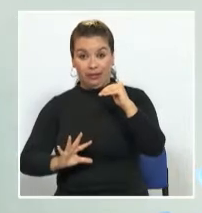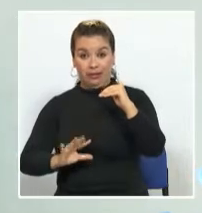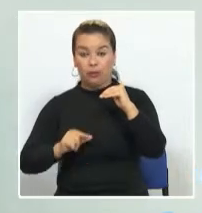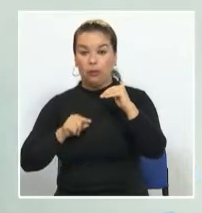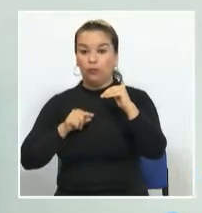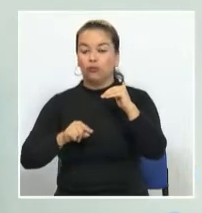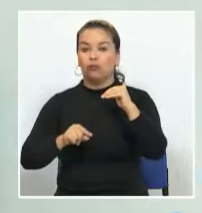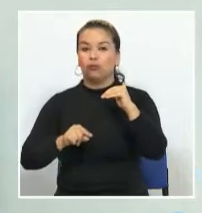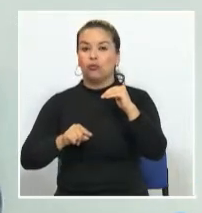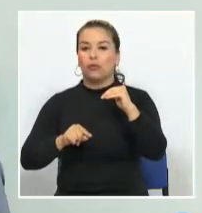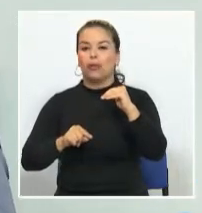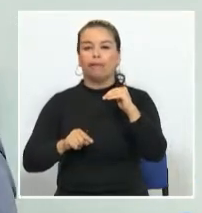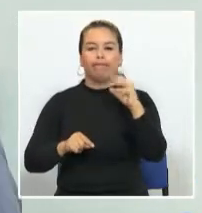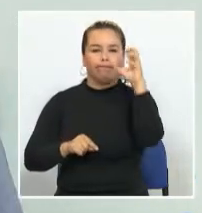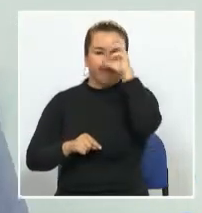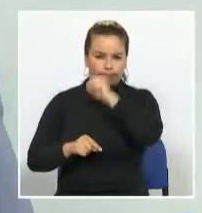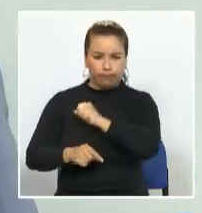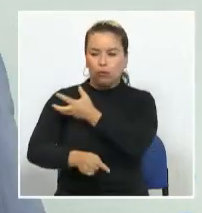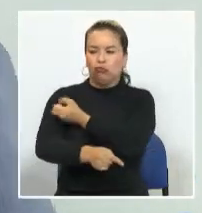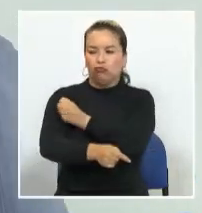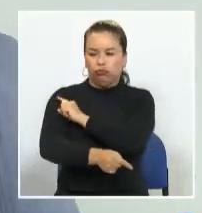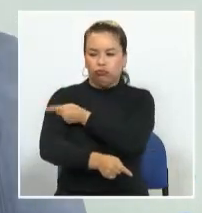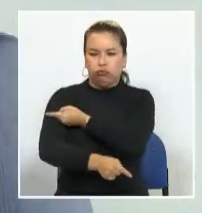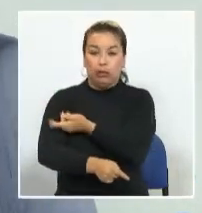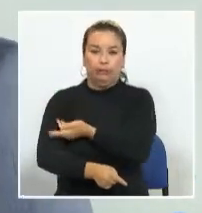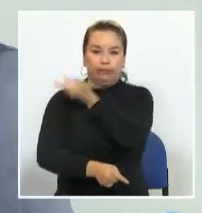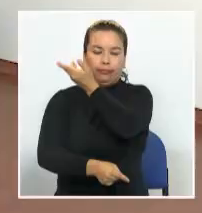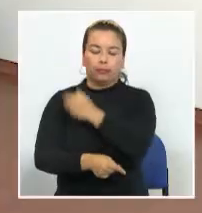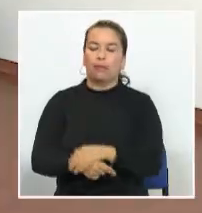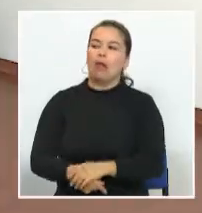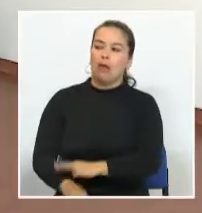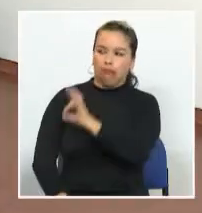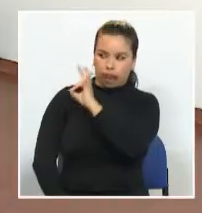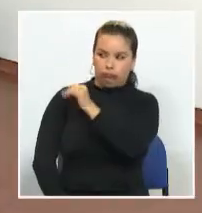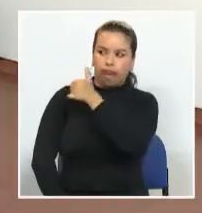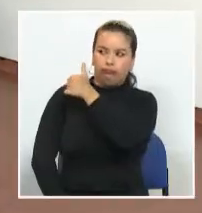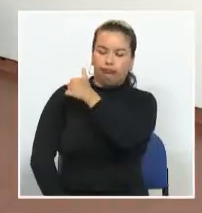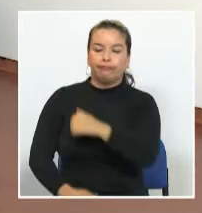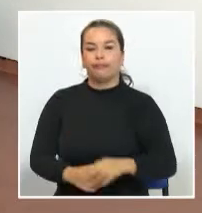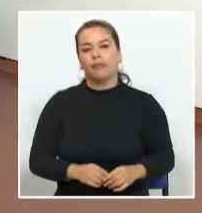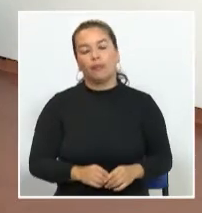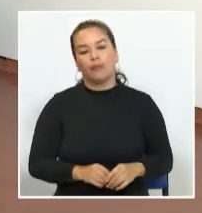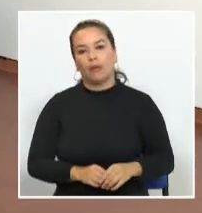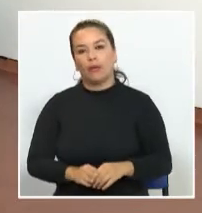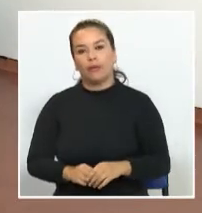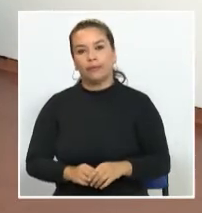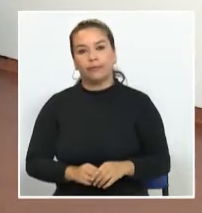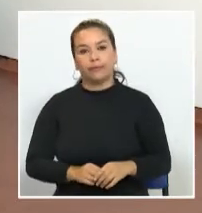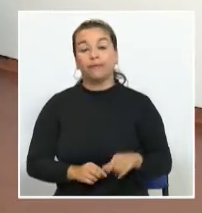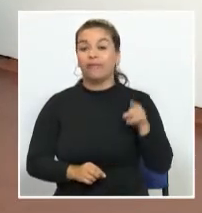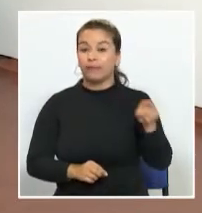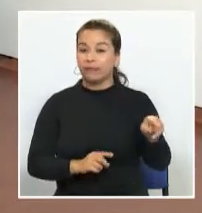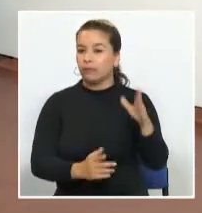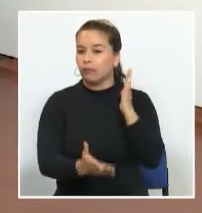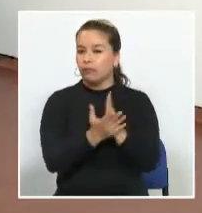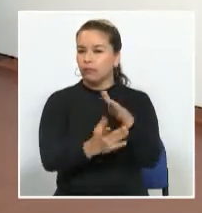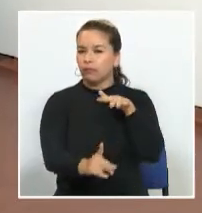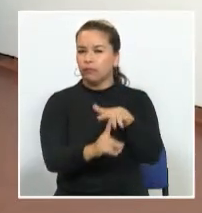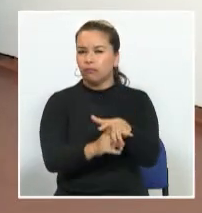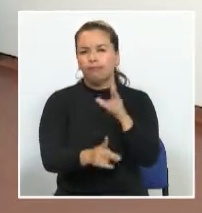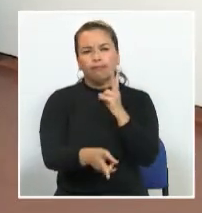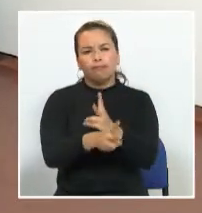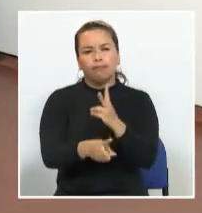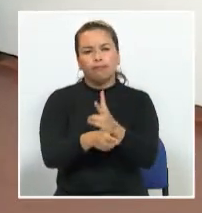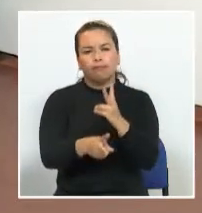el diagnóstico de hipertensión arterial. Perfecto, doctor. ¿Y este es un factor de riesgo para empezar a